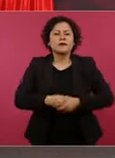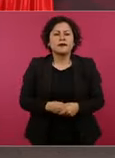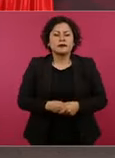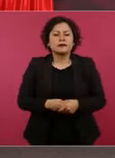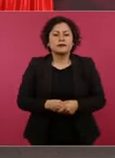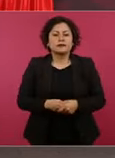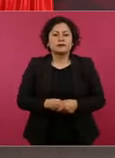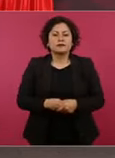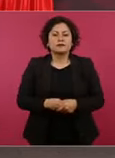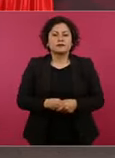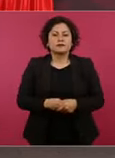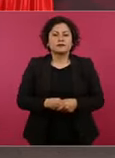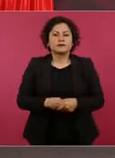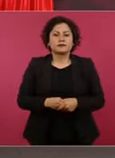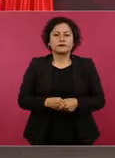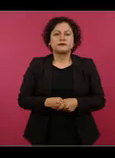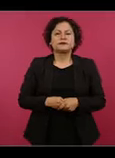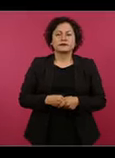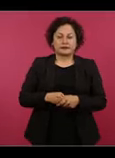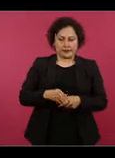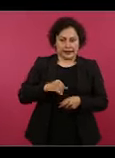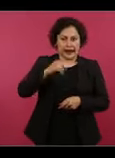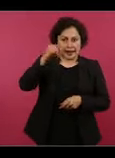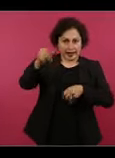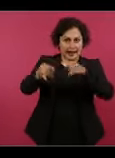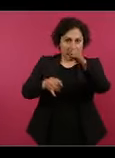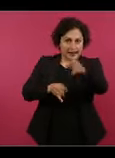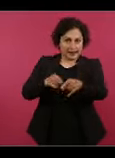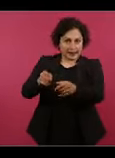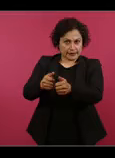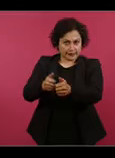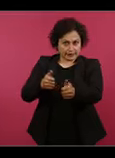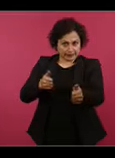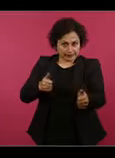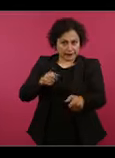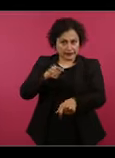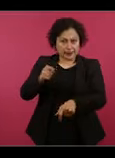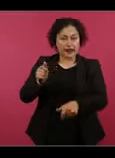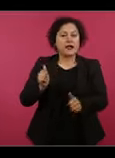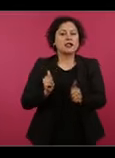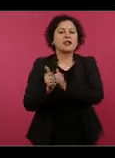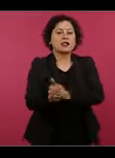Venían atrás. Y él se adelantó.